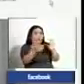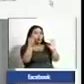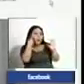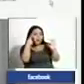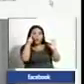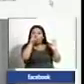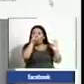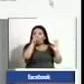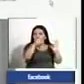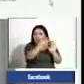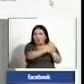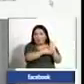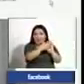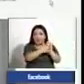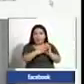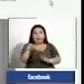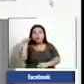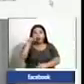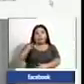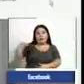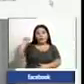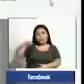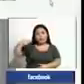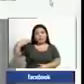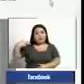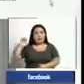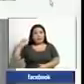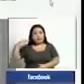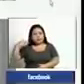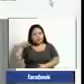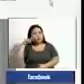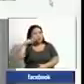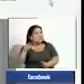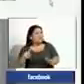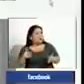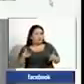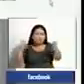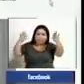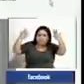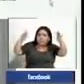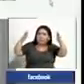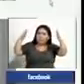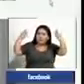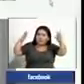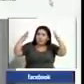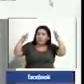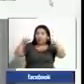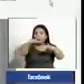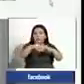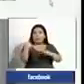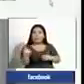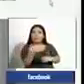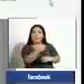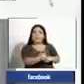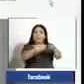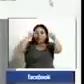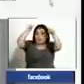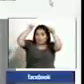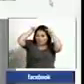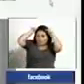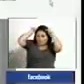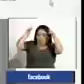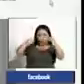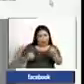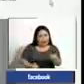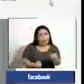Twitter, @noticierohechosmás. Esta noche enviamos aplausos a las enfermeras que están en primera fila luchando contra el